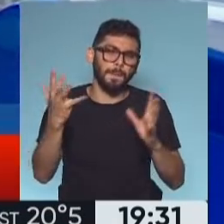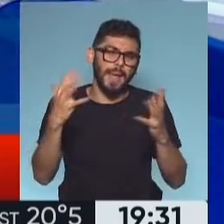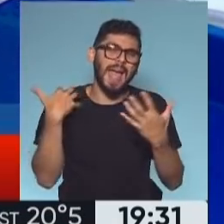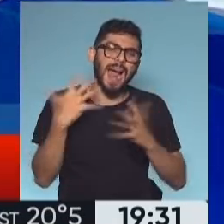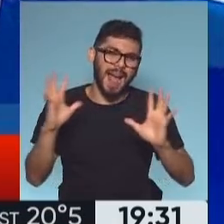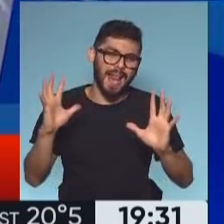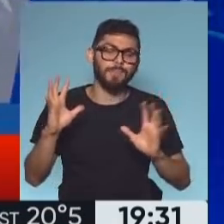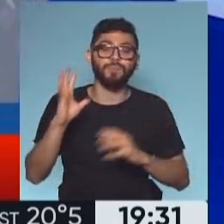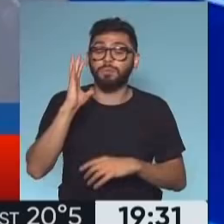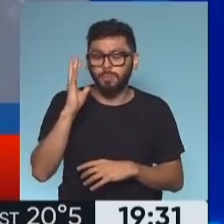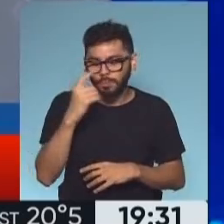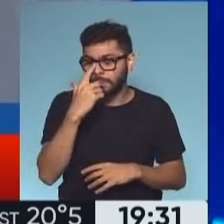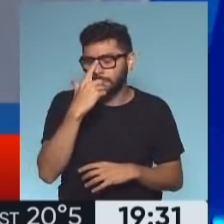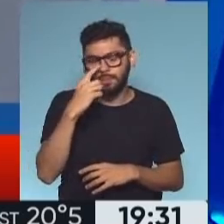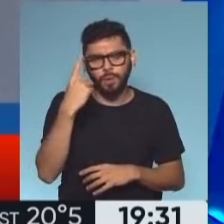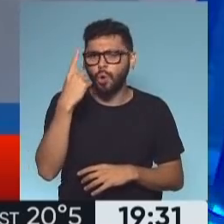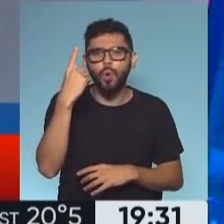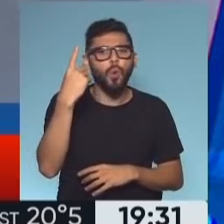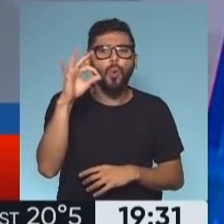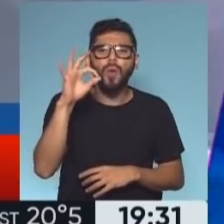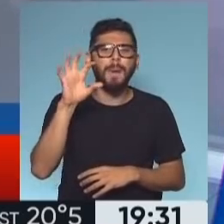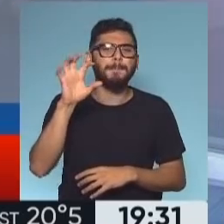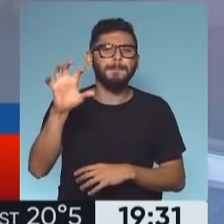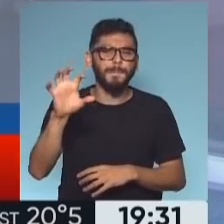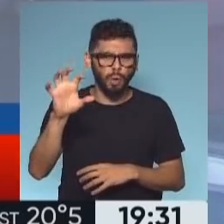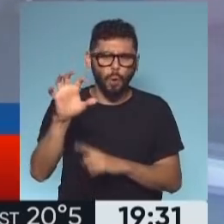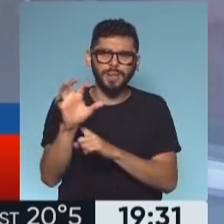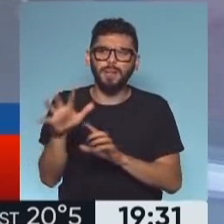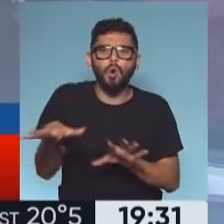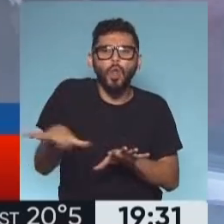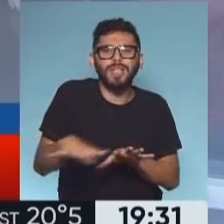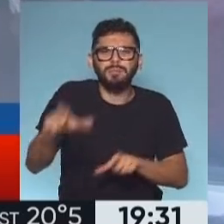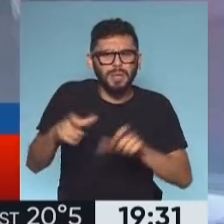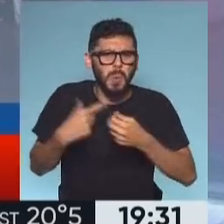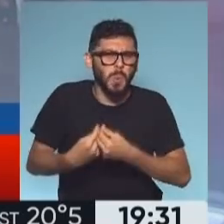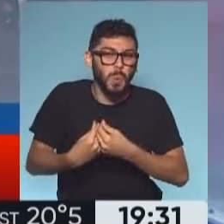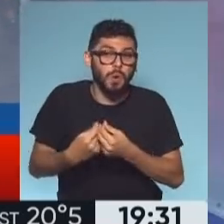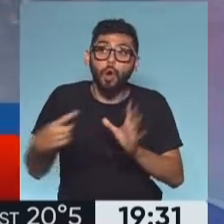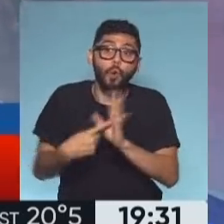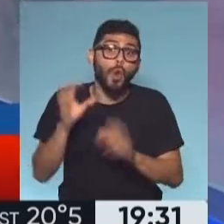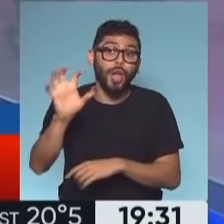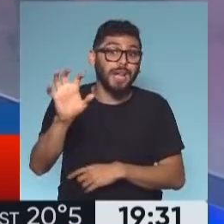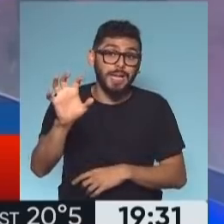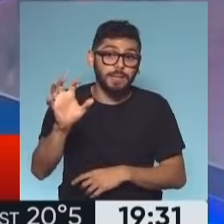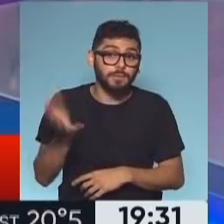general. La única provincia que tiene una gran distribución de distritos con mucha gente es la provincia de Buenos Aires.